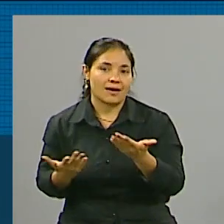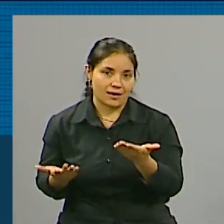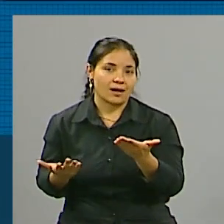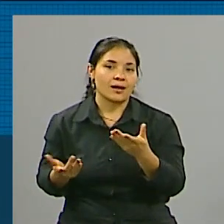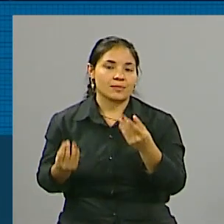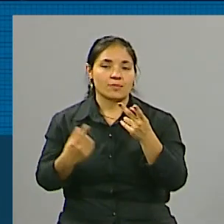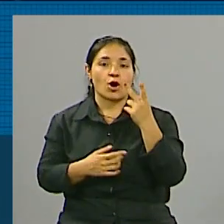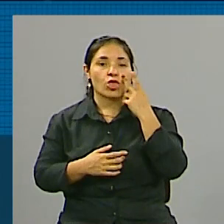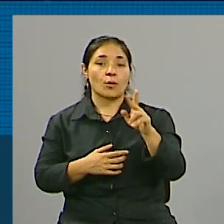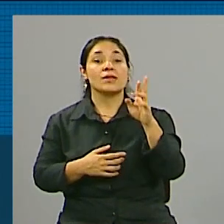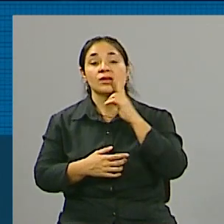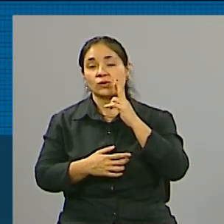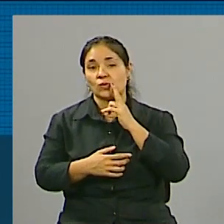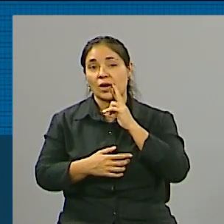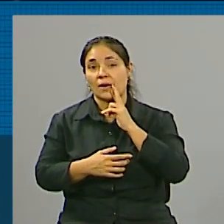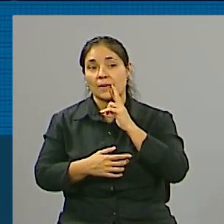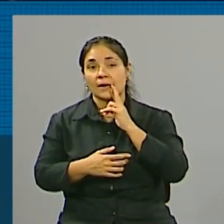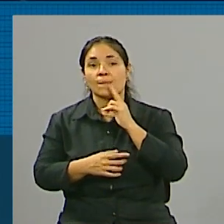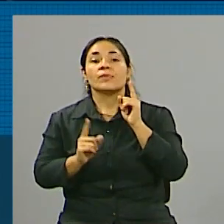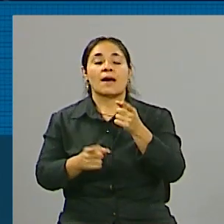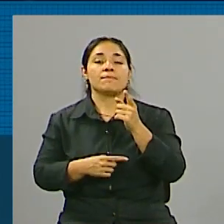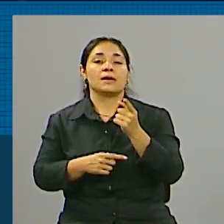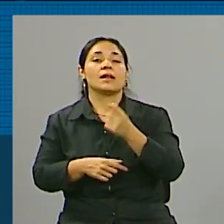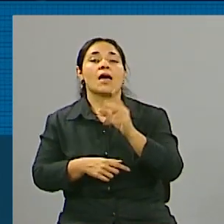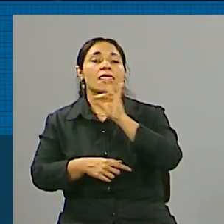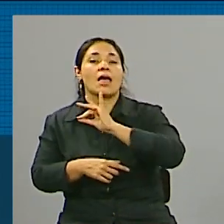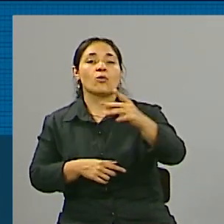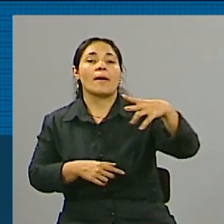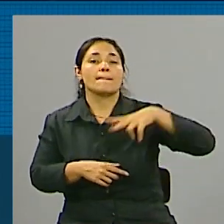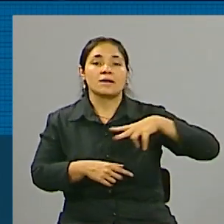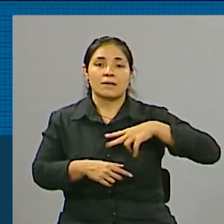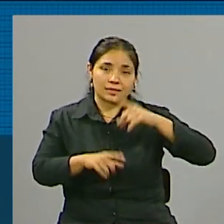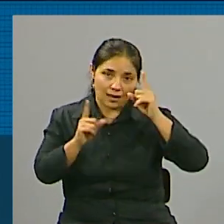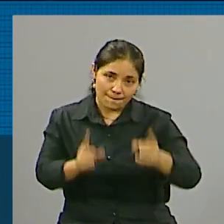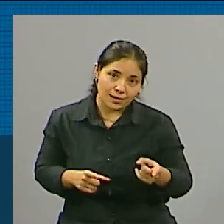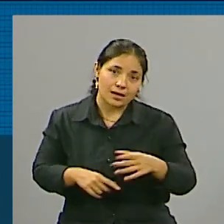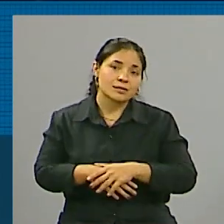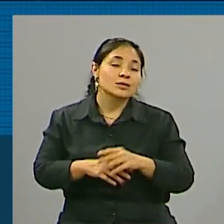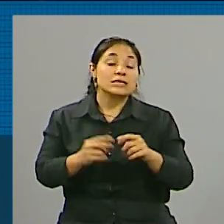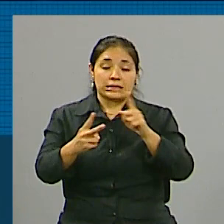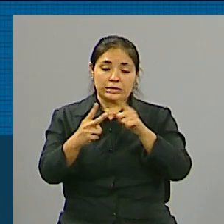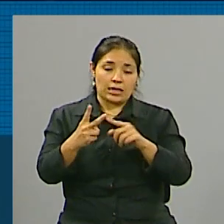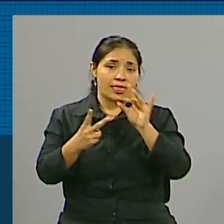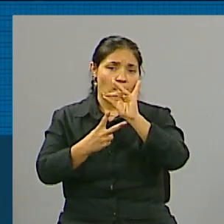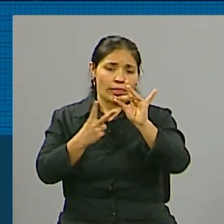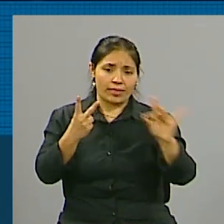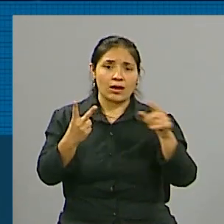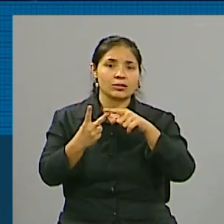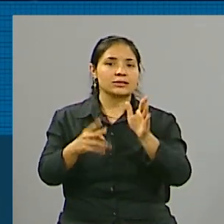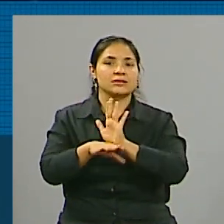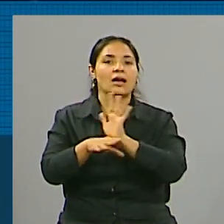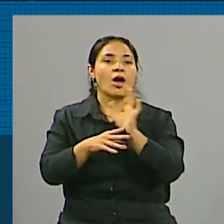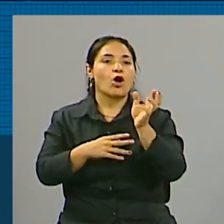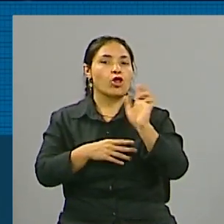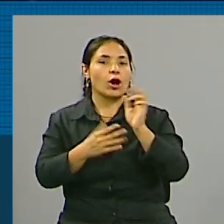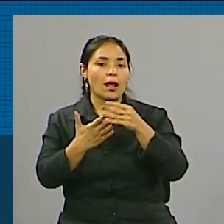el 2019 y la deuda privada, ¿no?, tomada con el sector privado, ¿no?, que eso genera un drenaje de dólares para